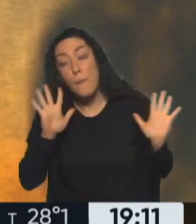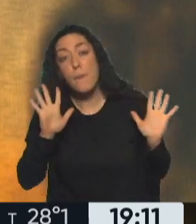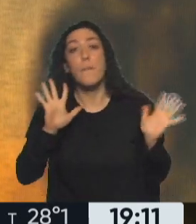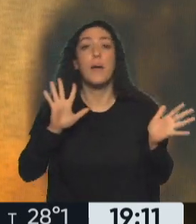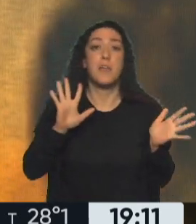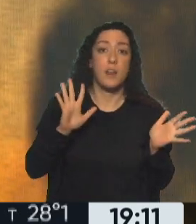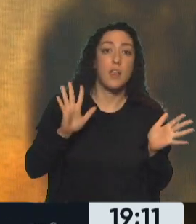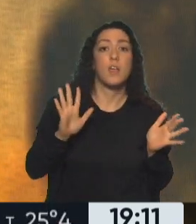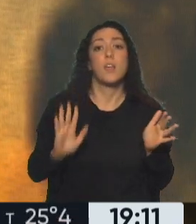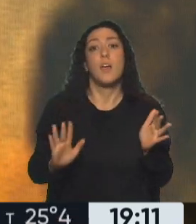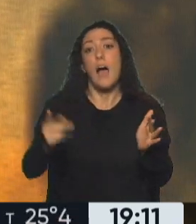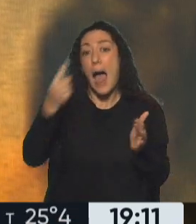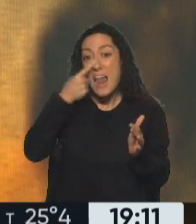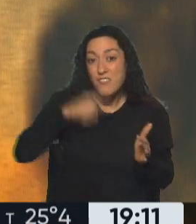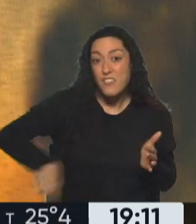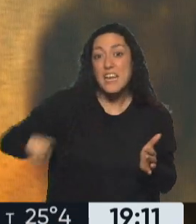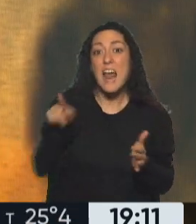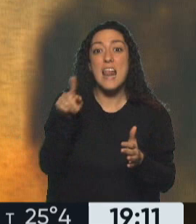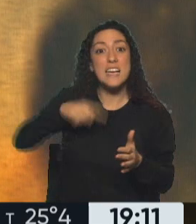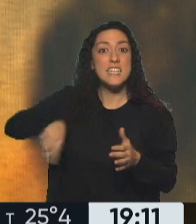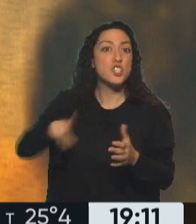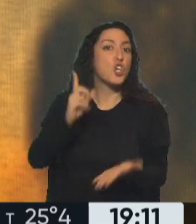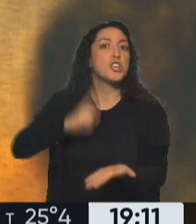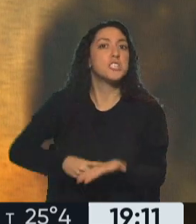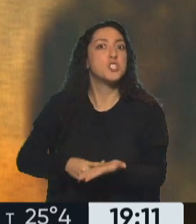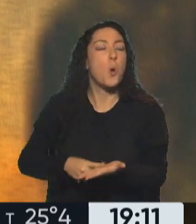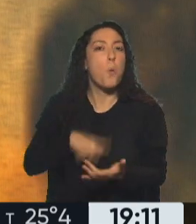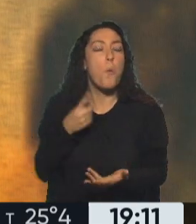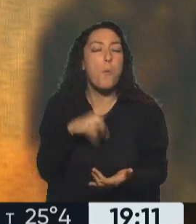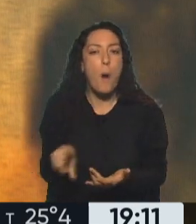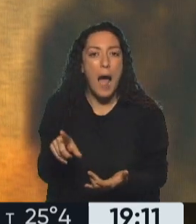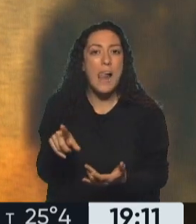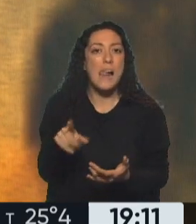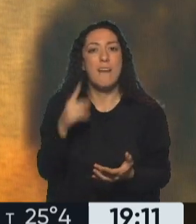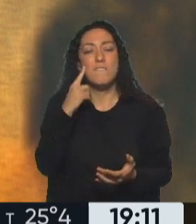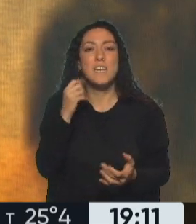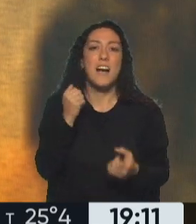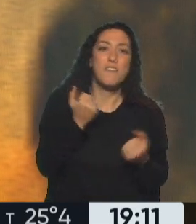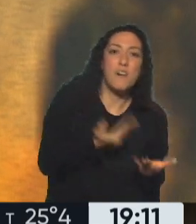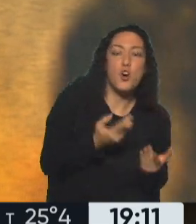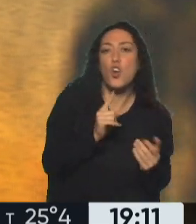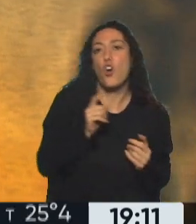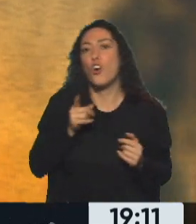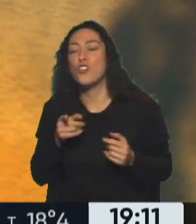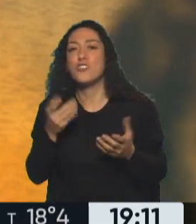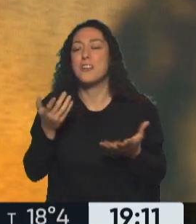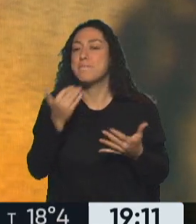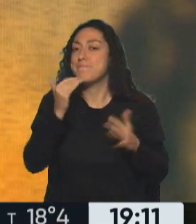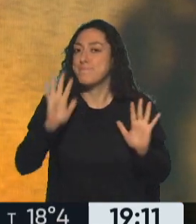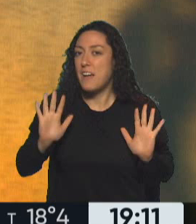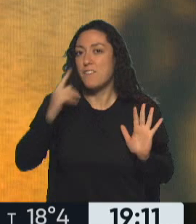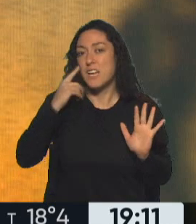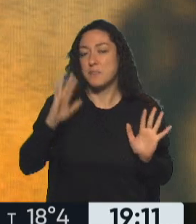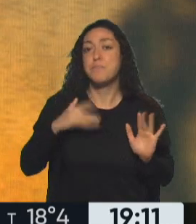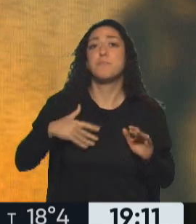dónde, que finalmente qué es la decisión que terminan tomando los productores, por dónde se inclina la balanza, eso quería decir. Lo importante es que